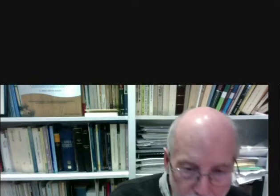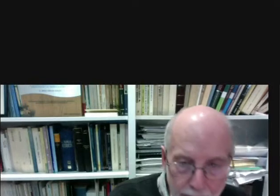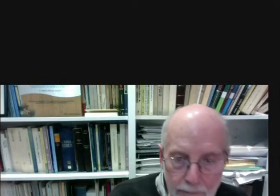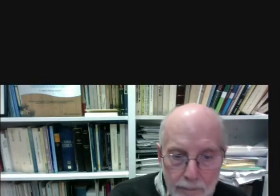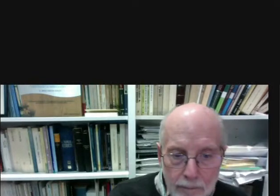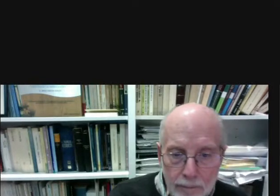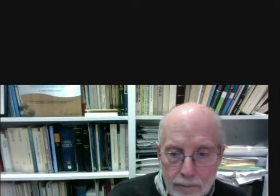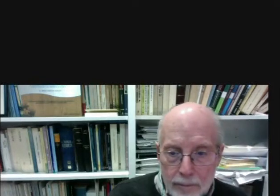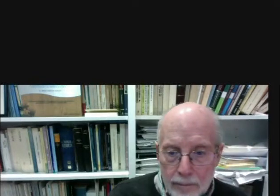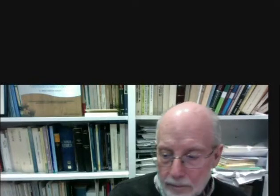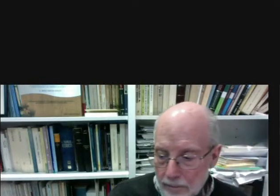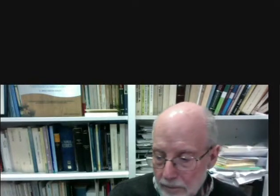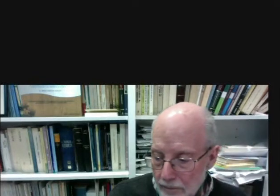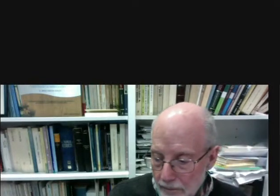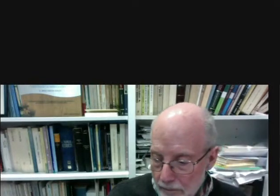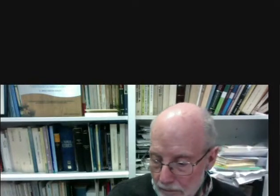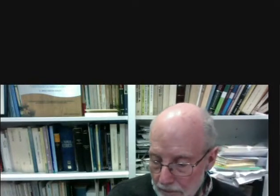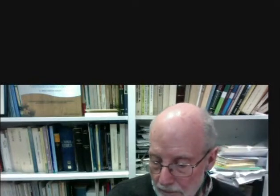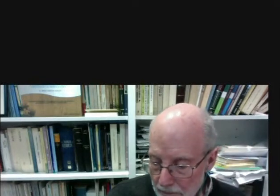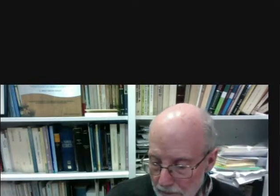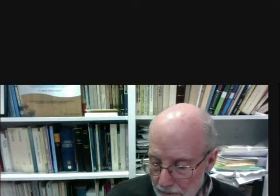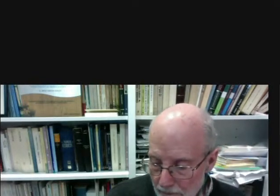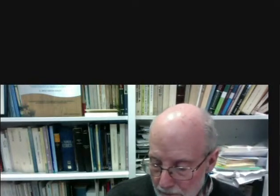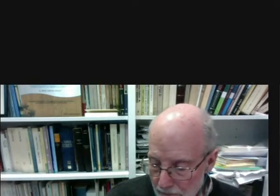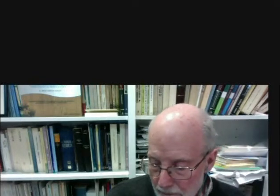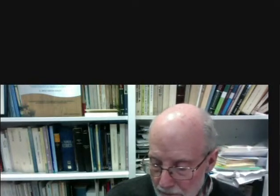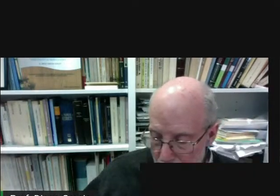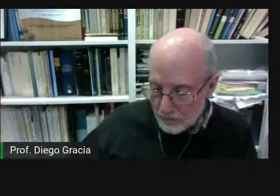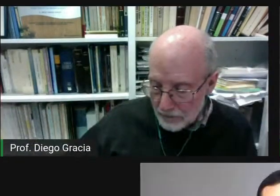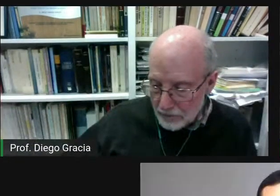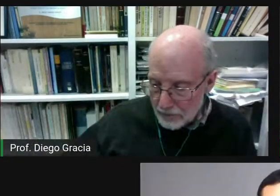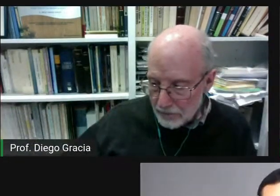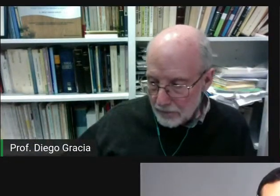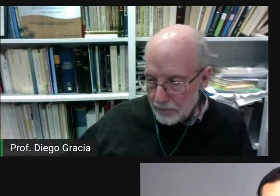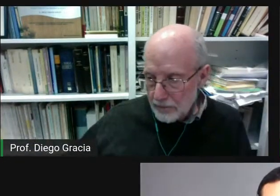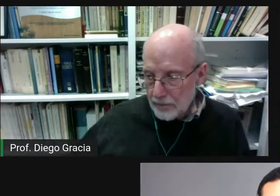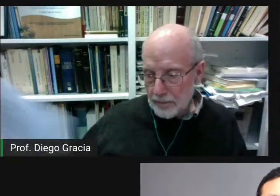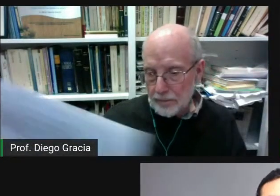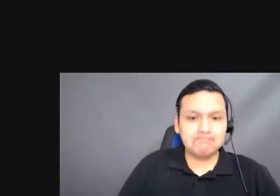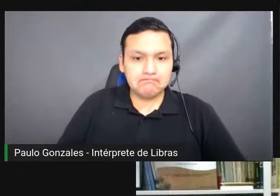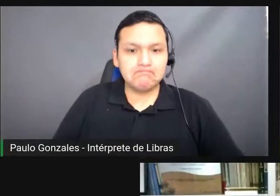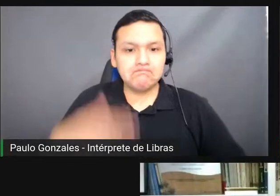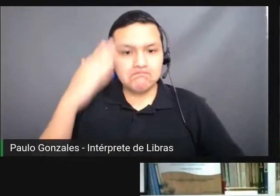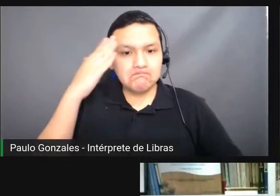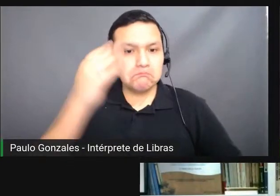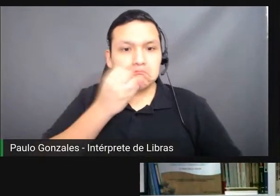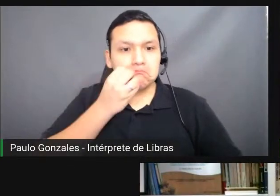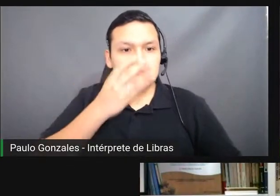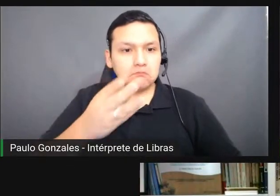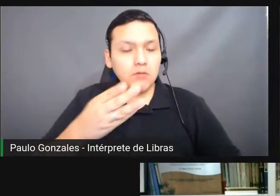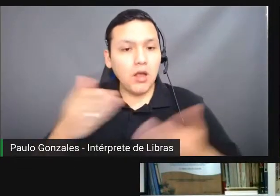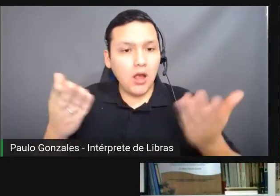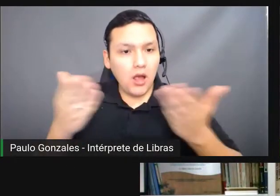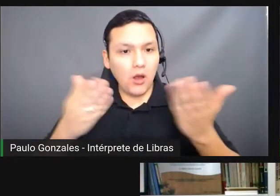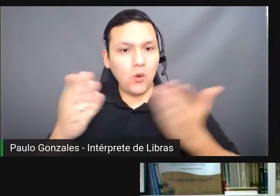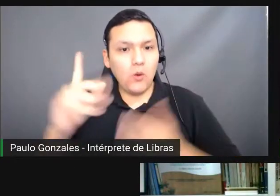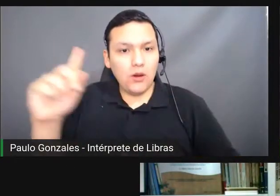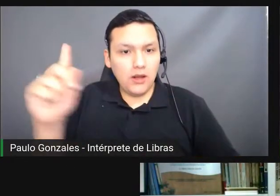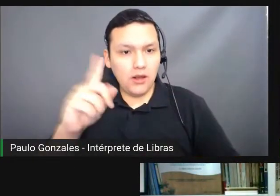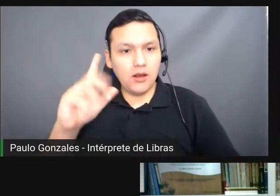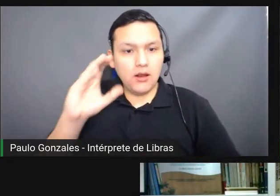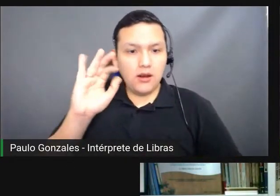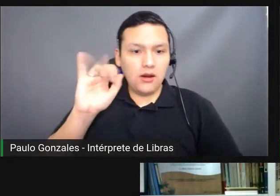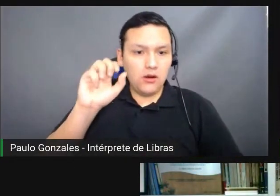y teniendo a reflexión a partir de la perspectiva de la geología con la palabra ahora carlos